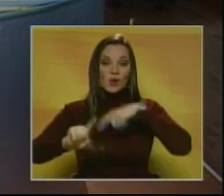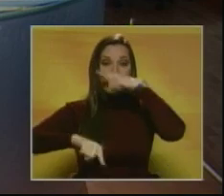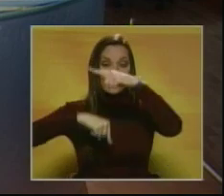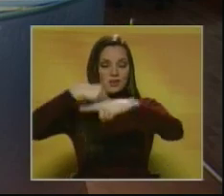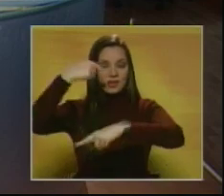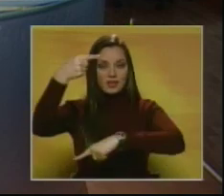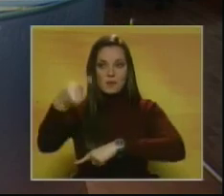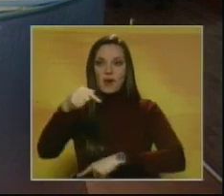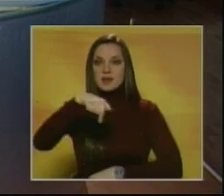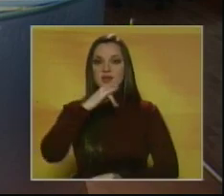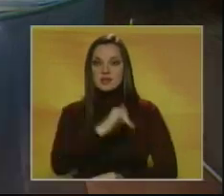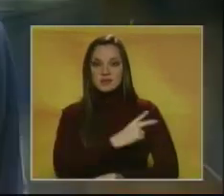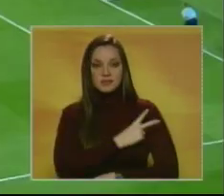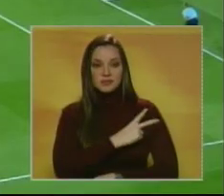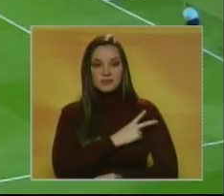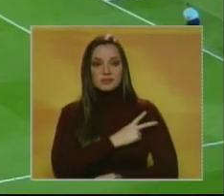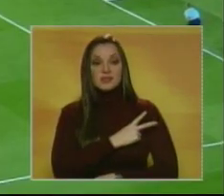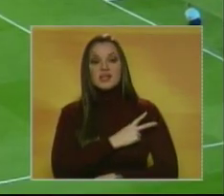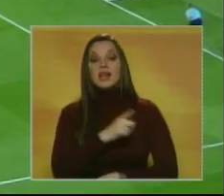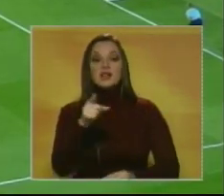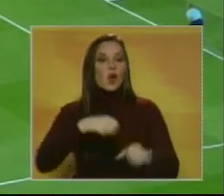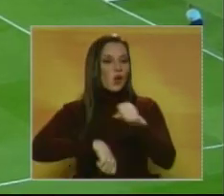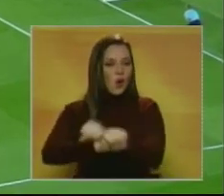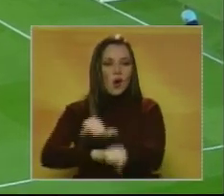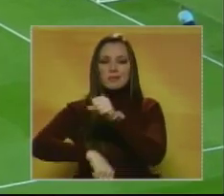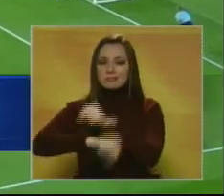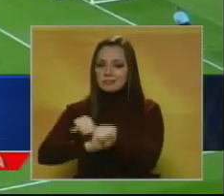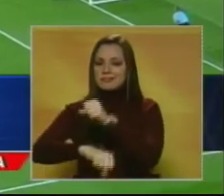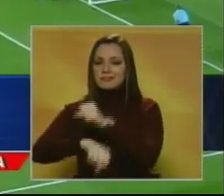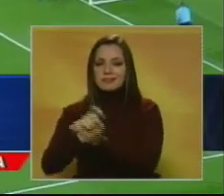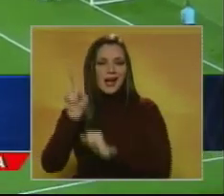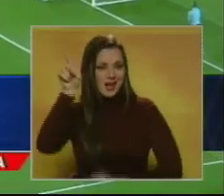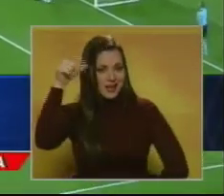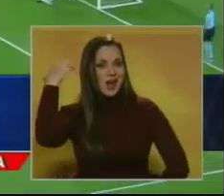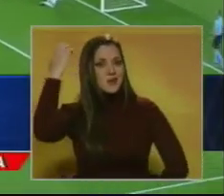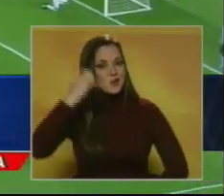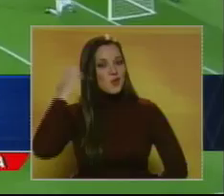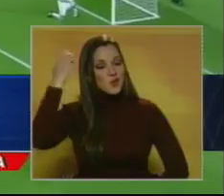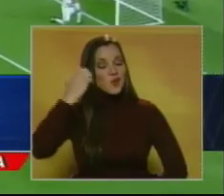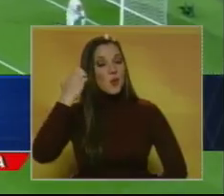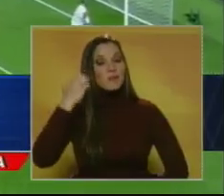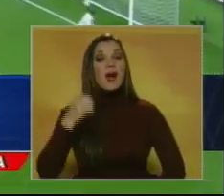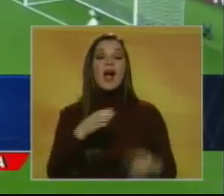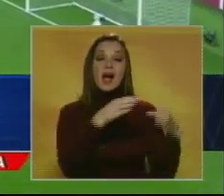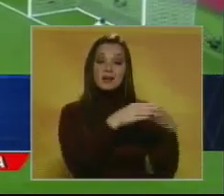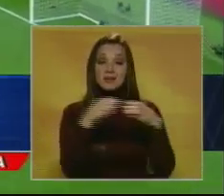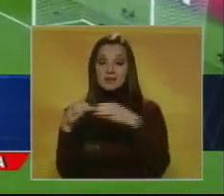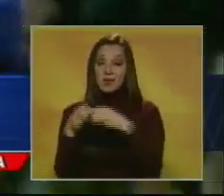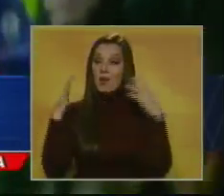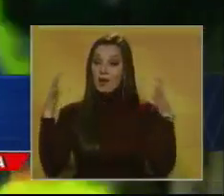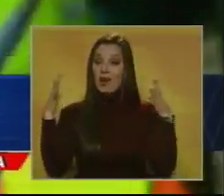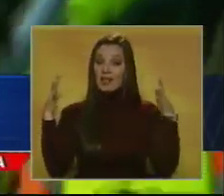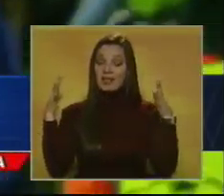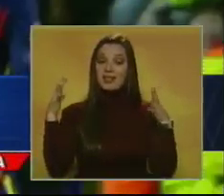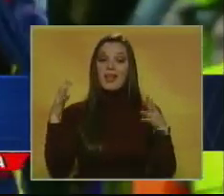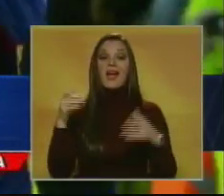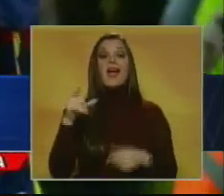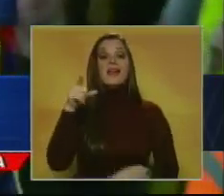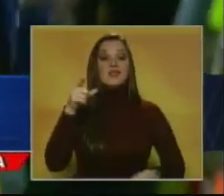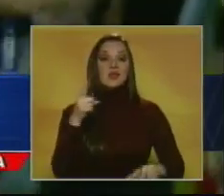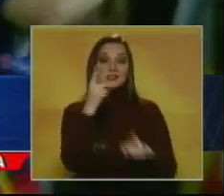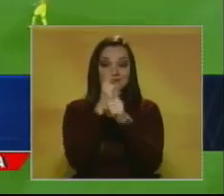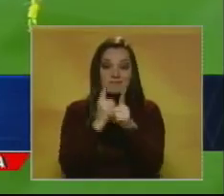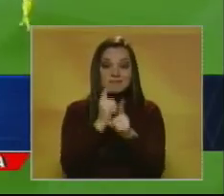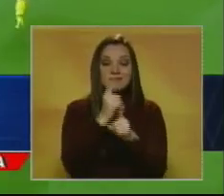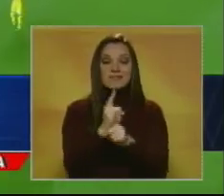en Noticiero Venevisión. Jornada de goles en Europa. Los grandes equipos del viejo continente se